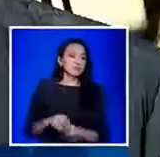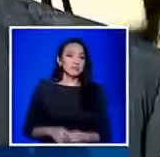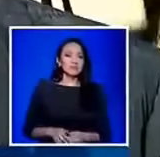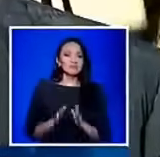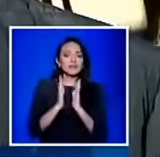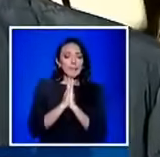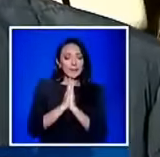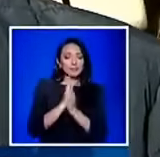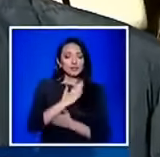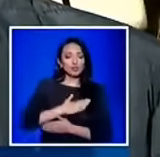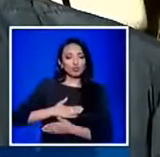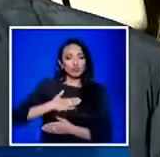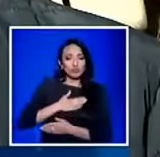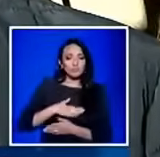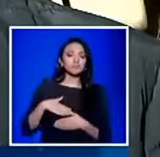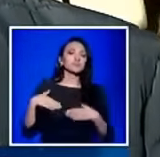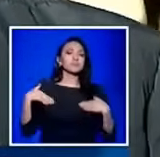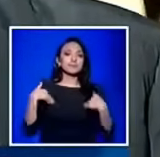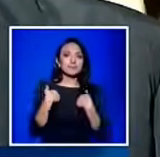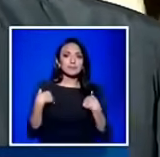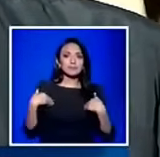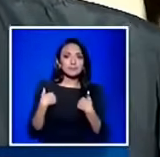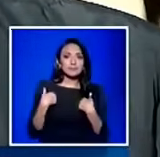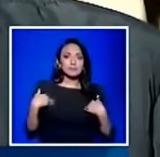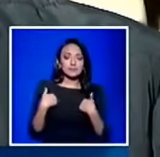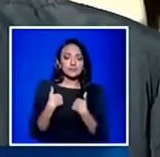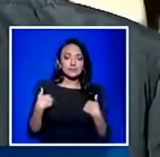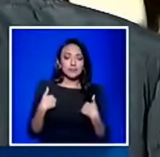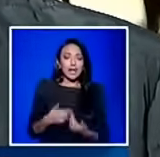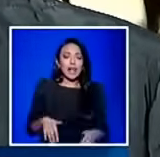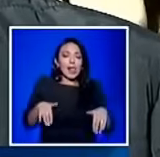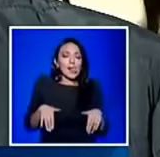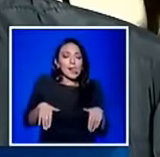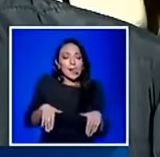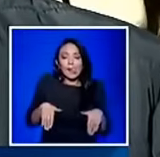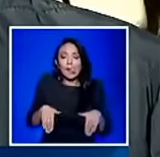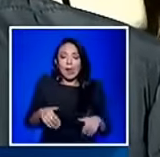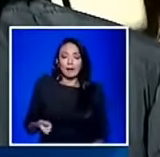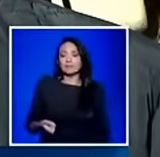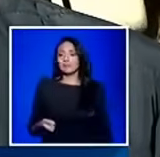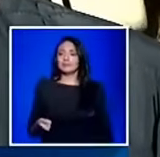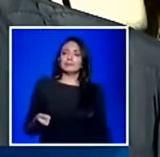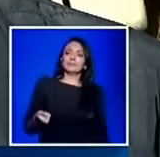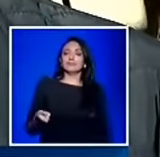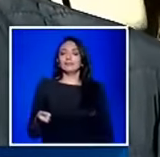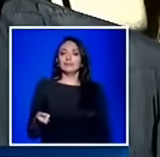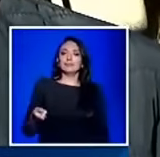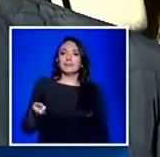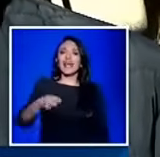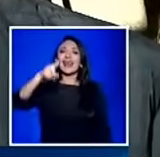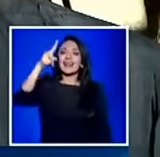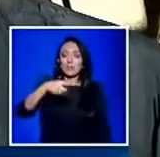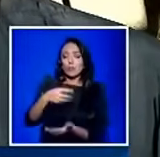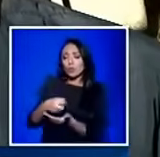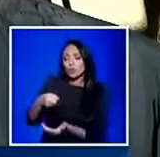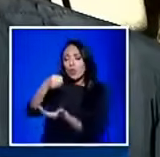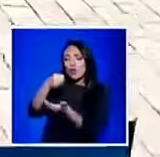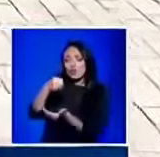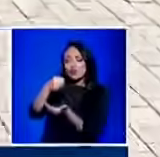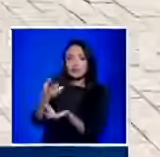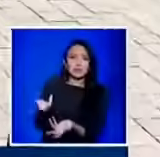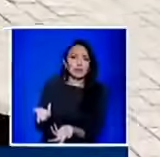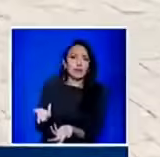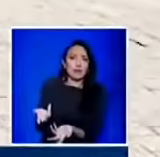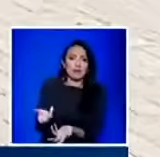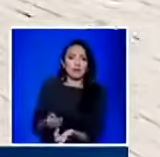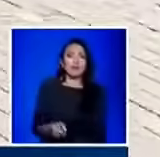todos los dueños de las mascotas que bajan al Cumandá a hacerles pasear allá, por favor, traer una fundita, colaborar con eso. No